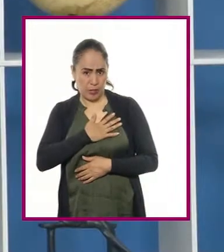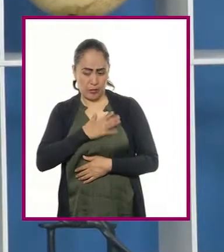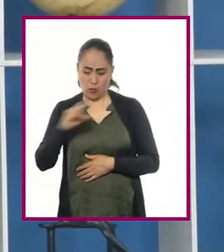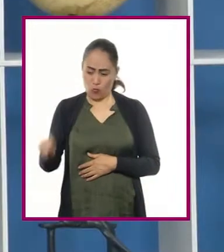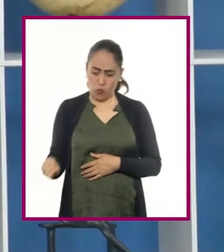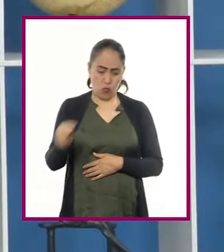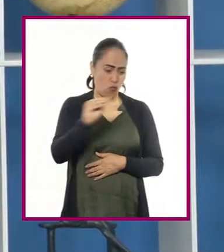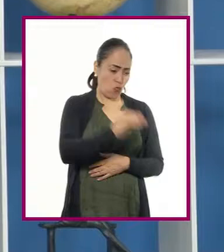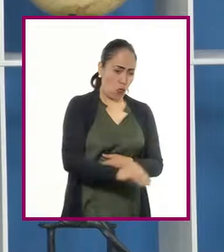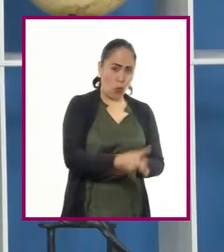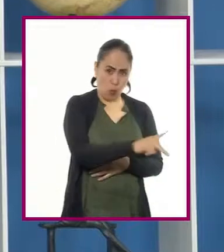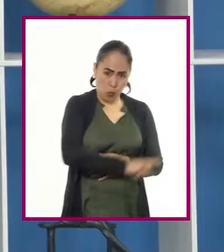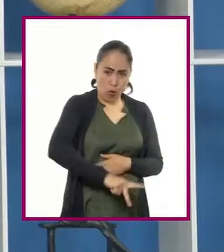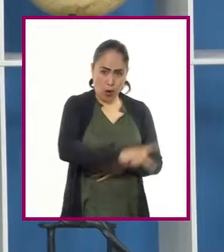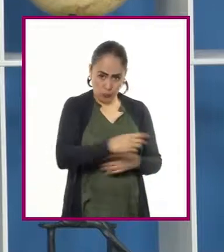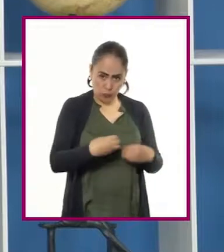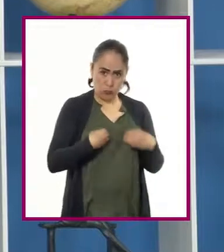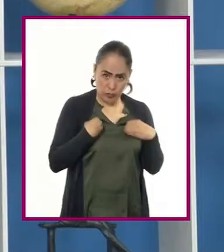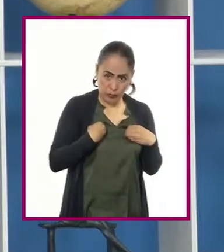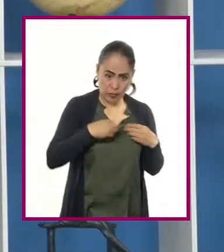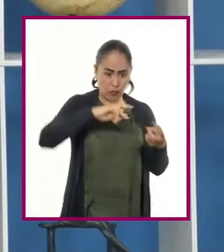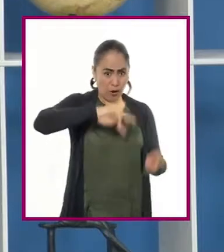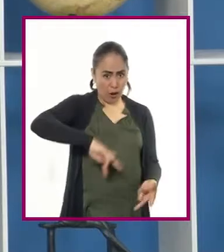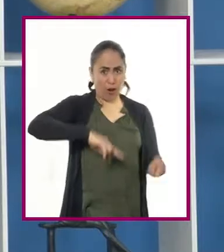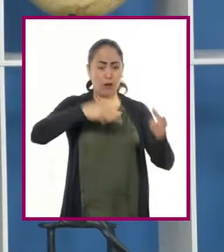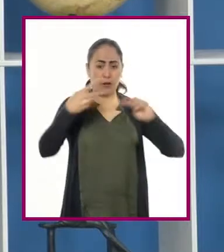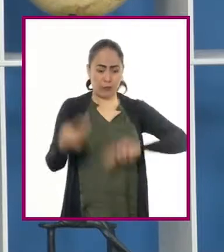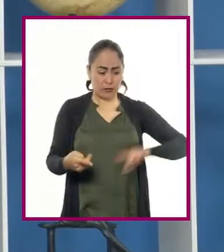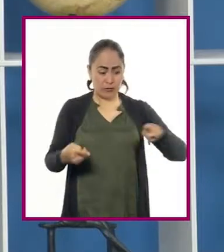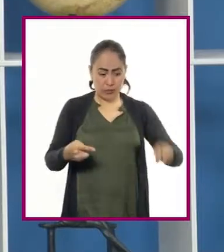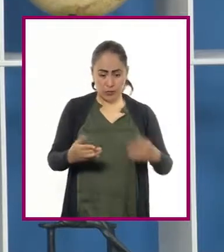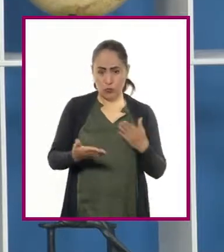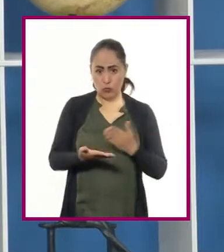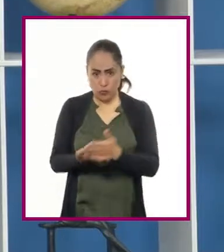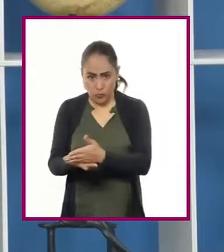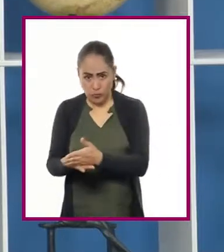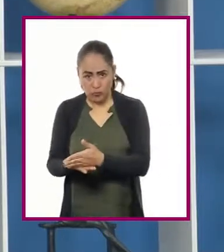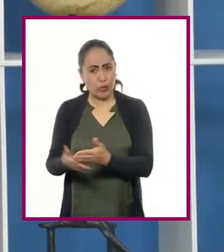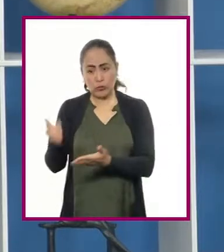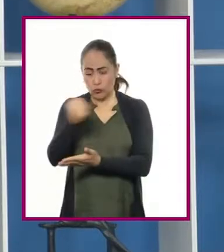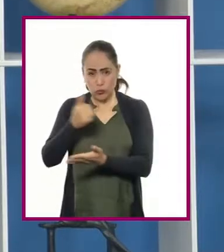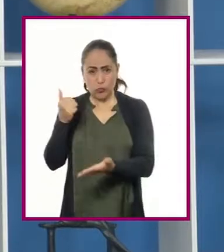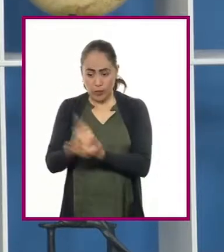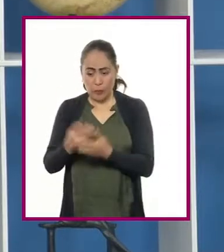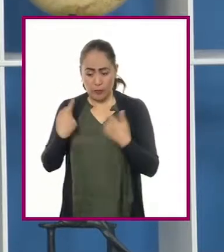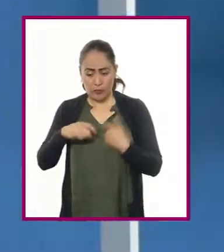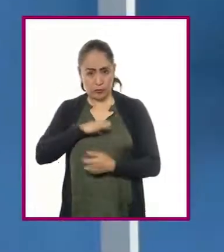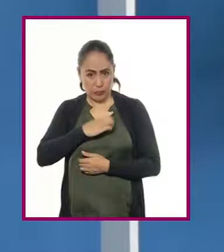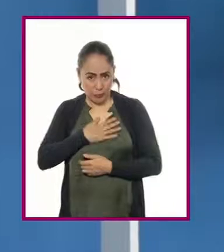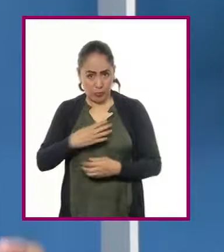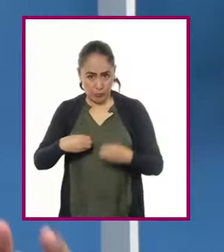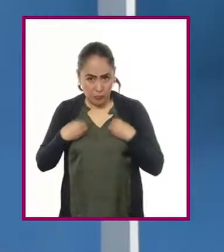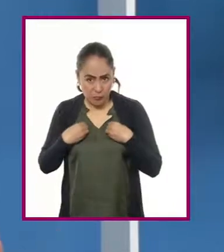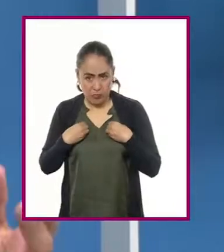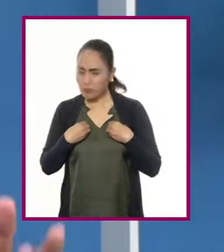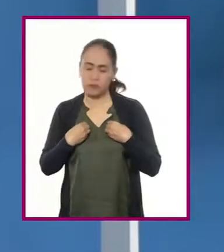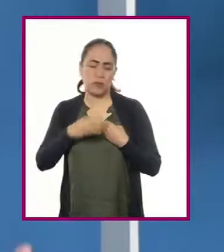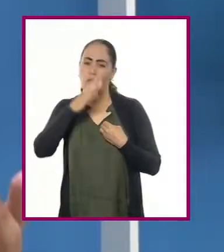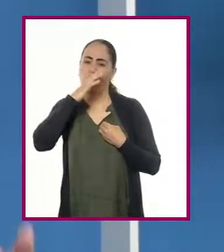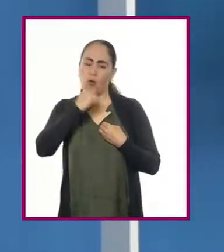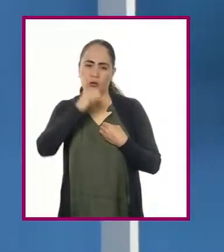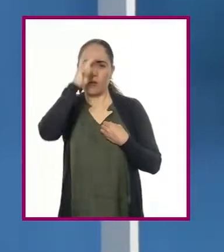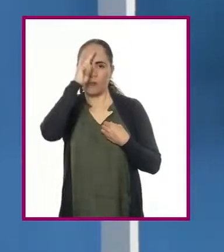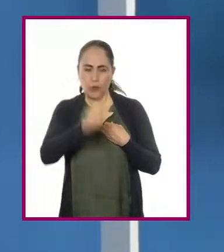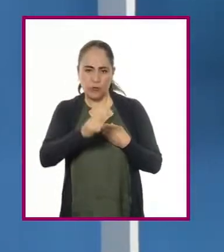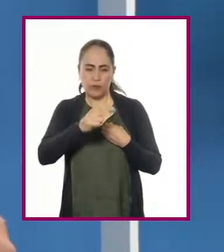en los pueblos de indios y los indios estaban vedados de habitar las ciudades de los españoles. Esta